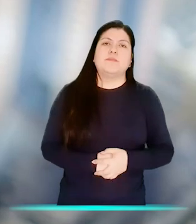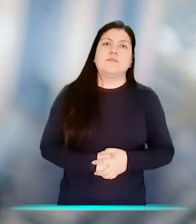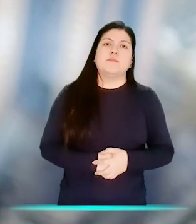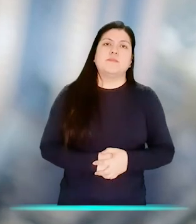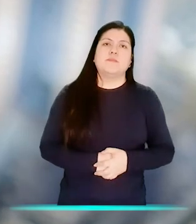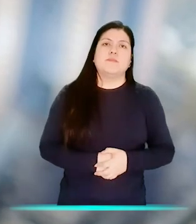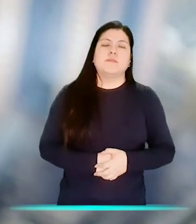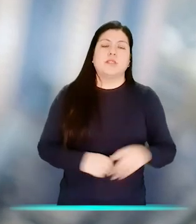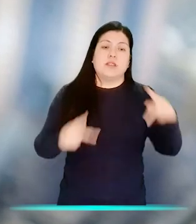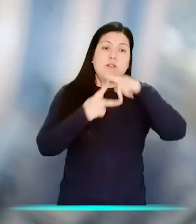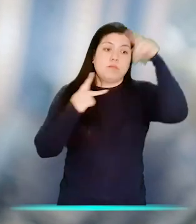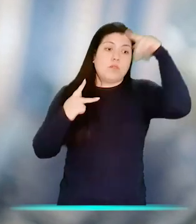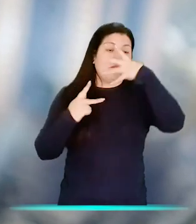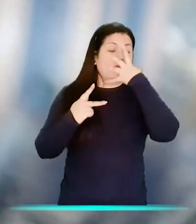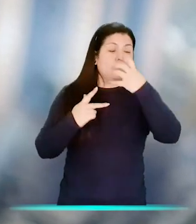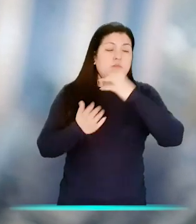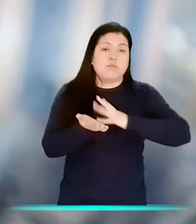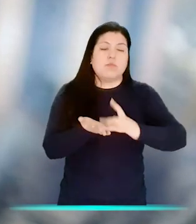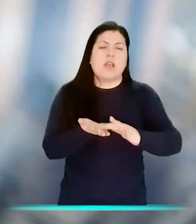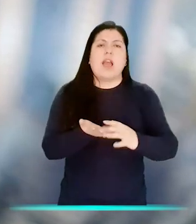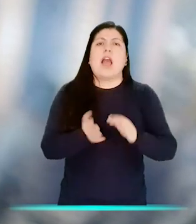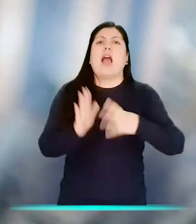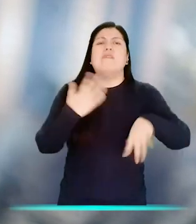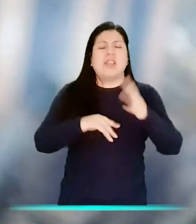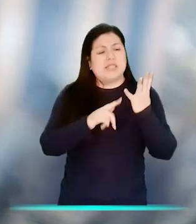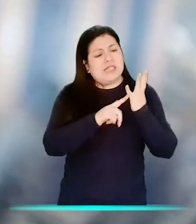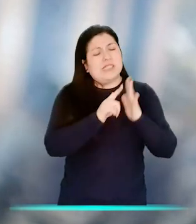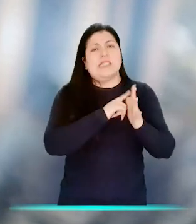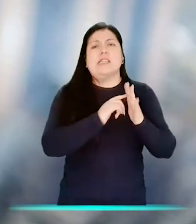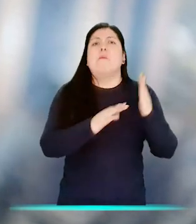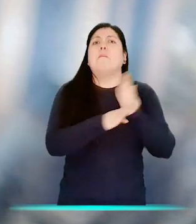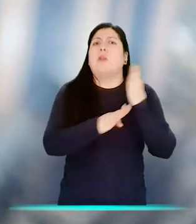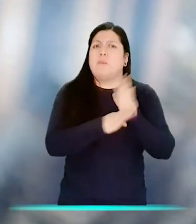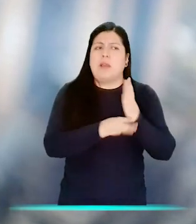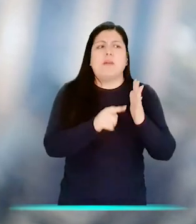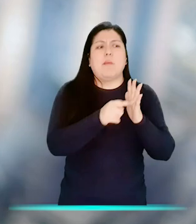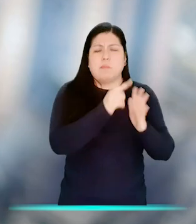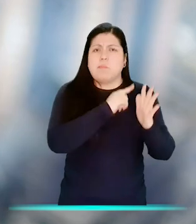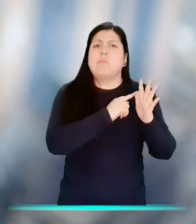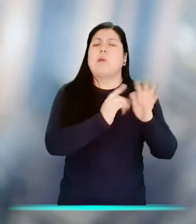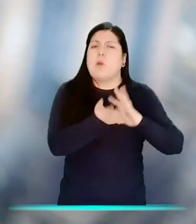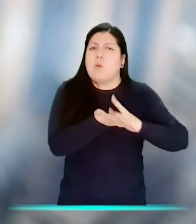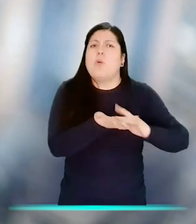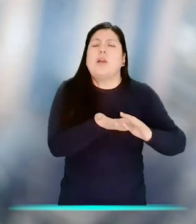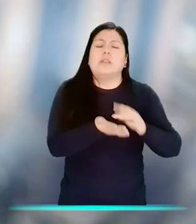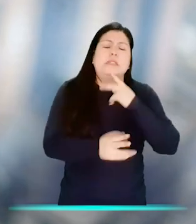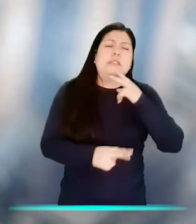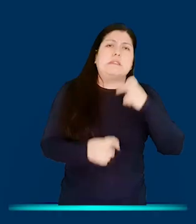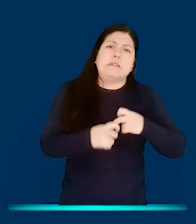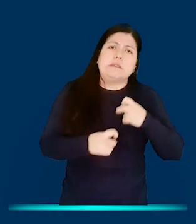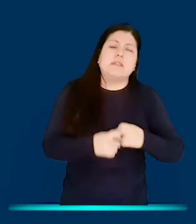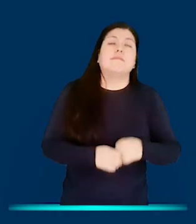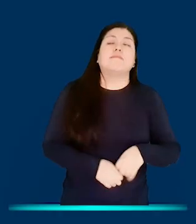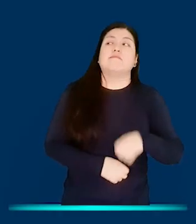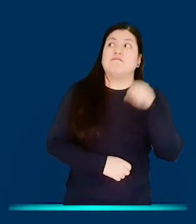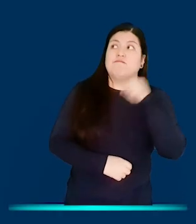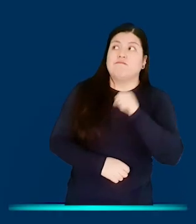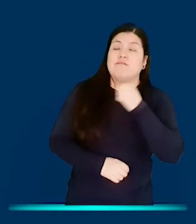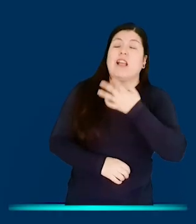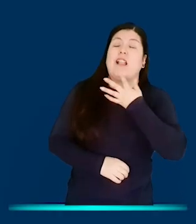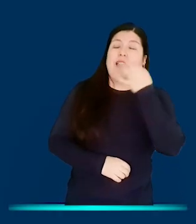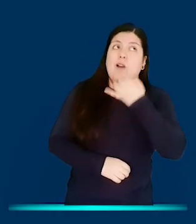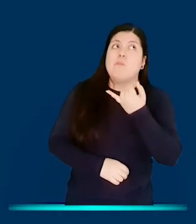pregunta de un ciudadano y dice así: ¿qué pasa con la biometría cuando se han borrado las huellas digitales? Esta es una